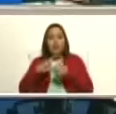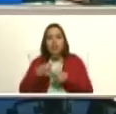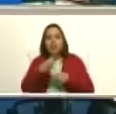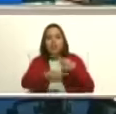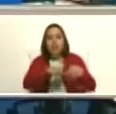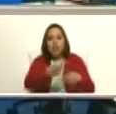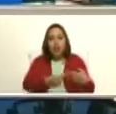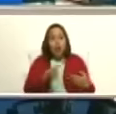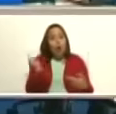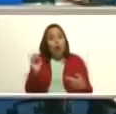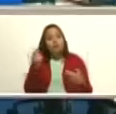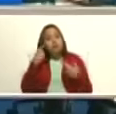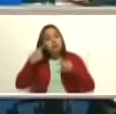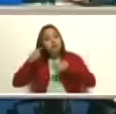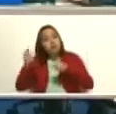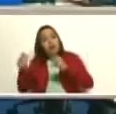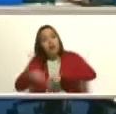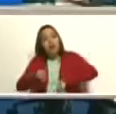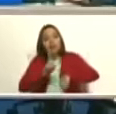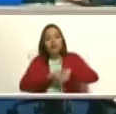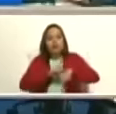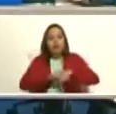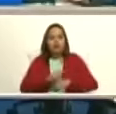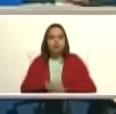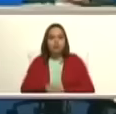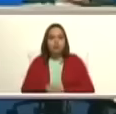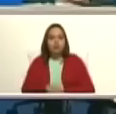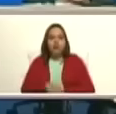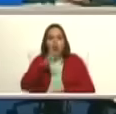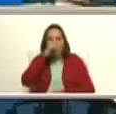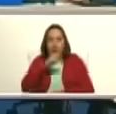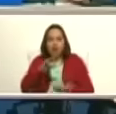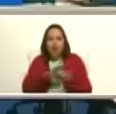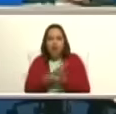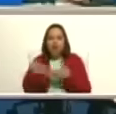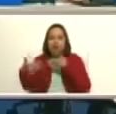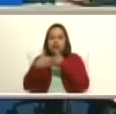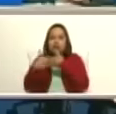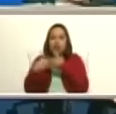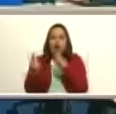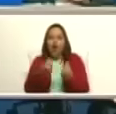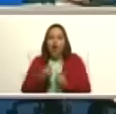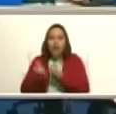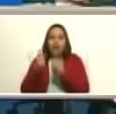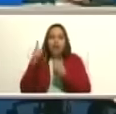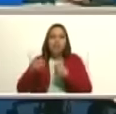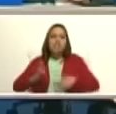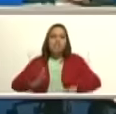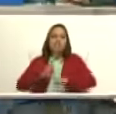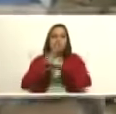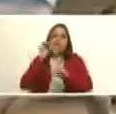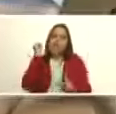quizás más tiempo, los años de las agresiones económicas, de las sanciones criminales,